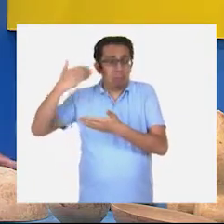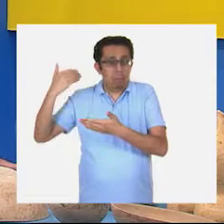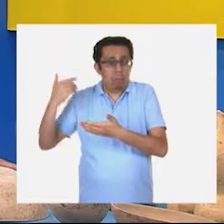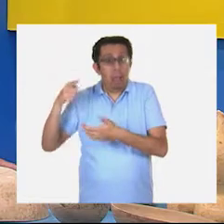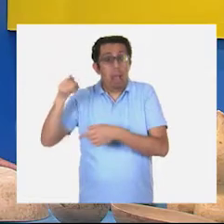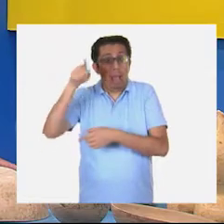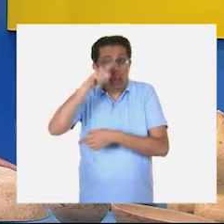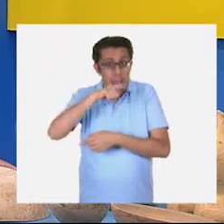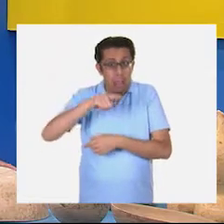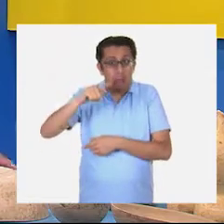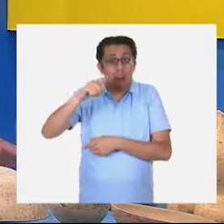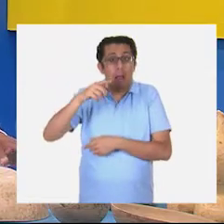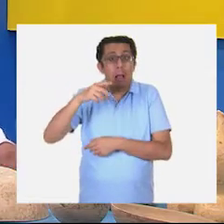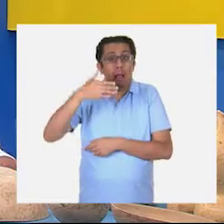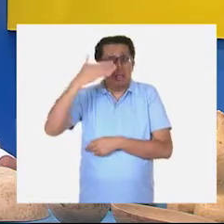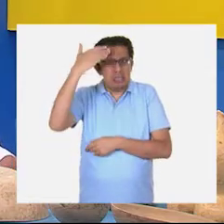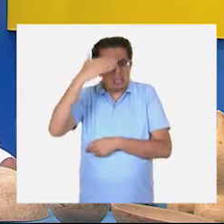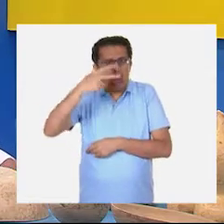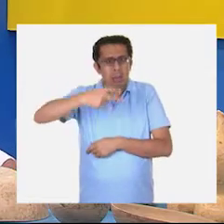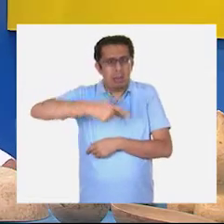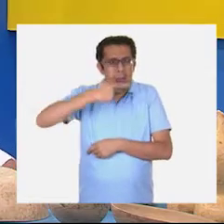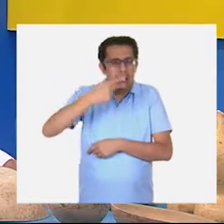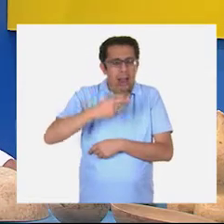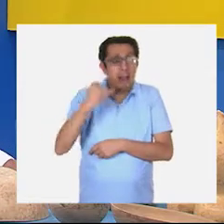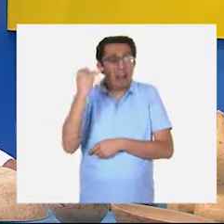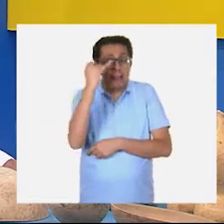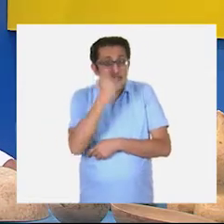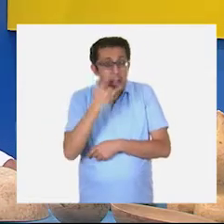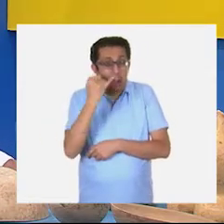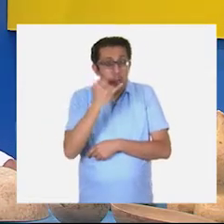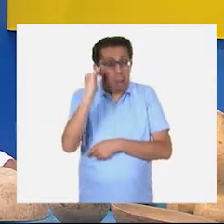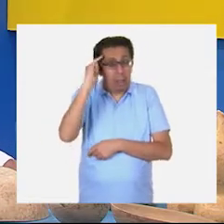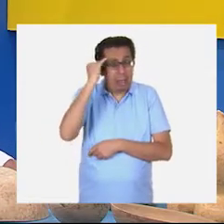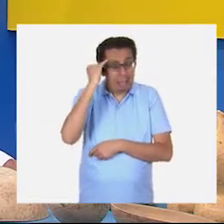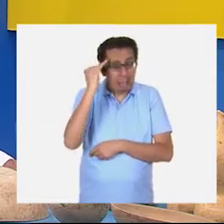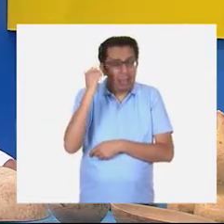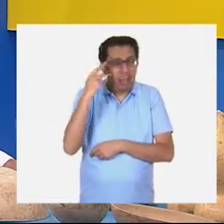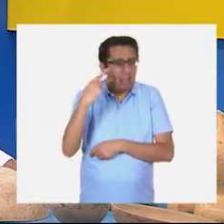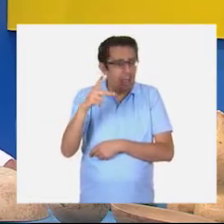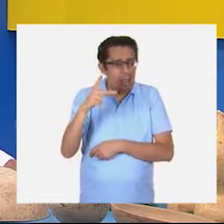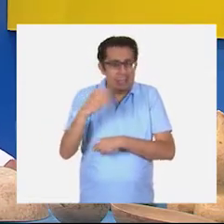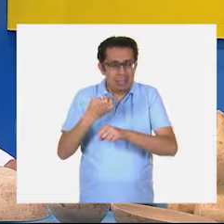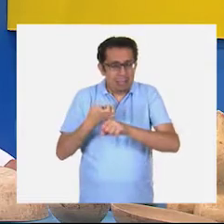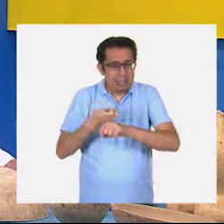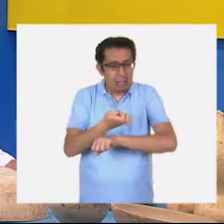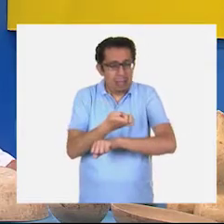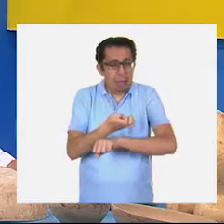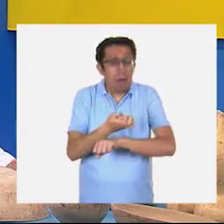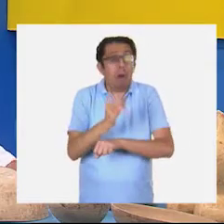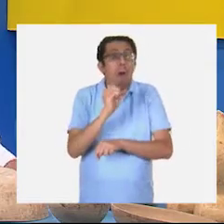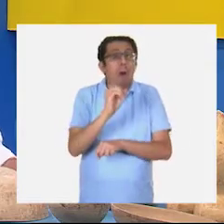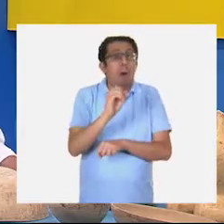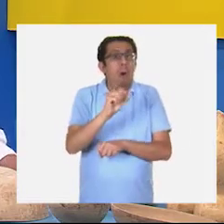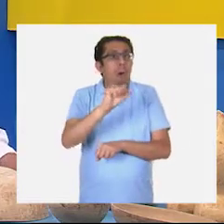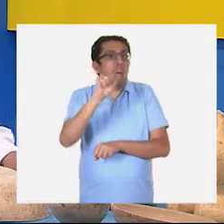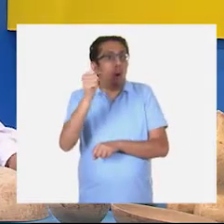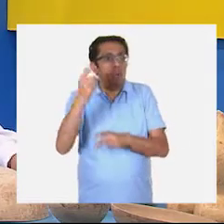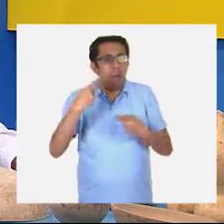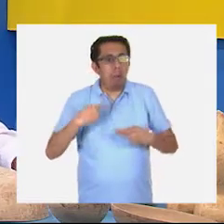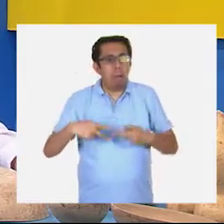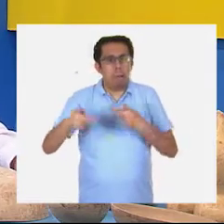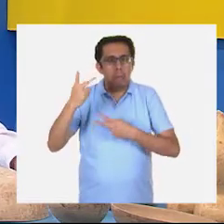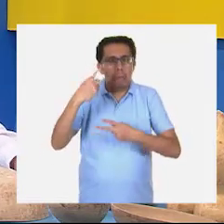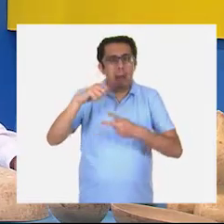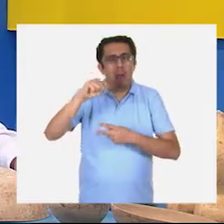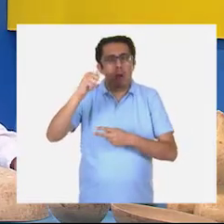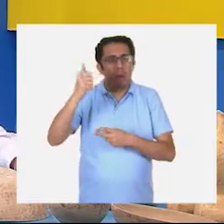o hablaron alguna de las lenguas de tu región o estado. O puede ser que alguien vino de otro país y